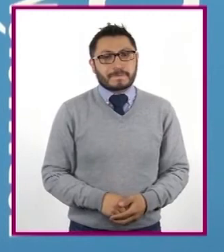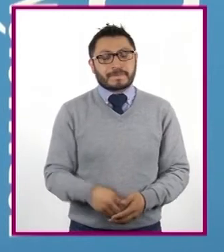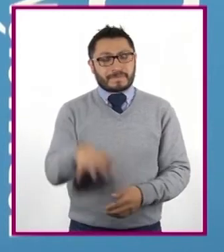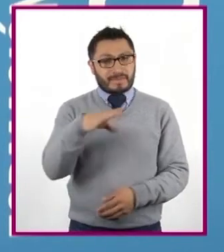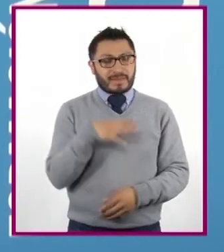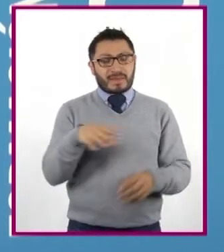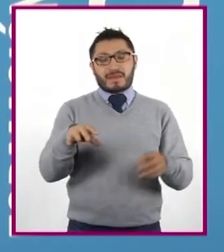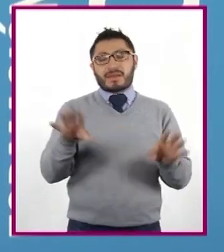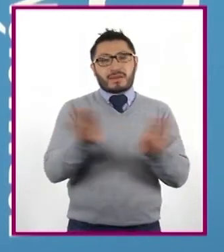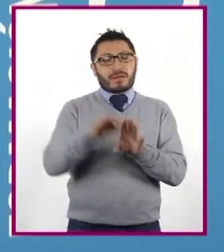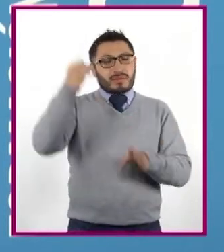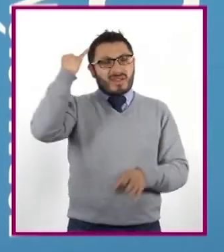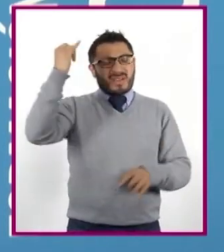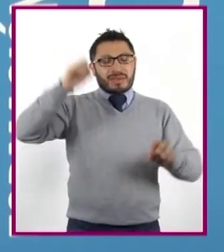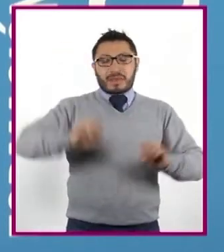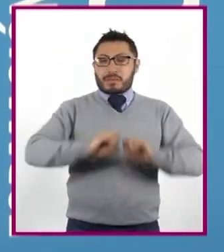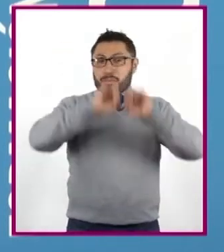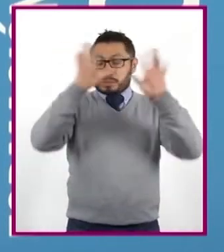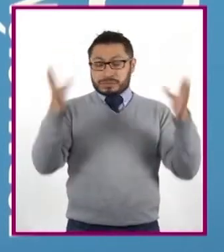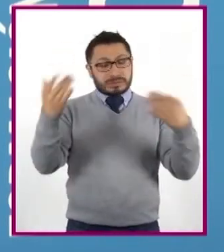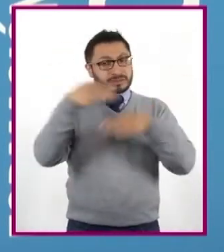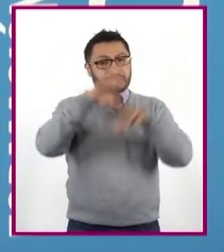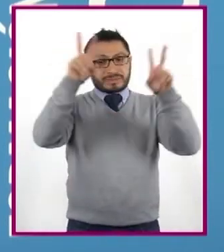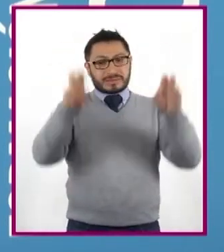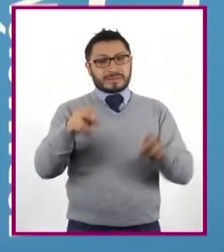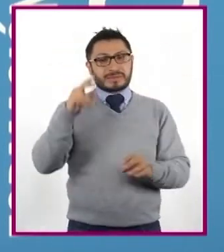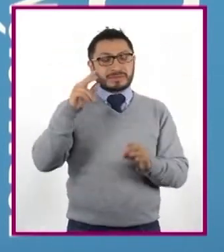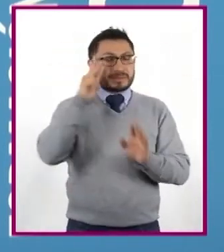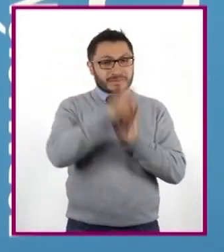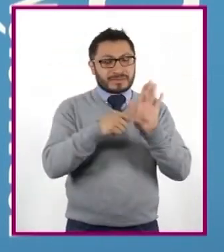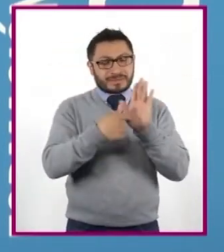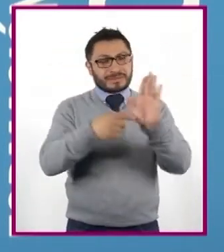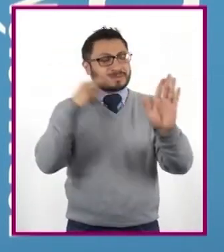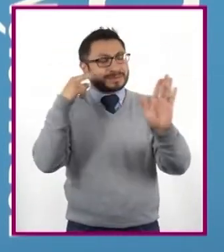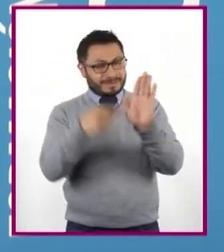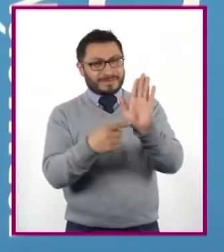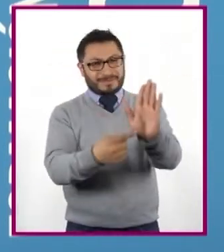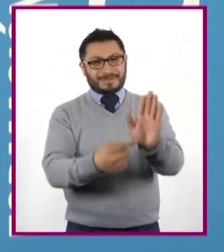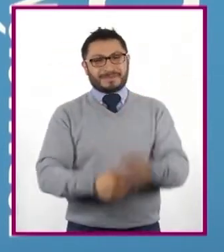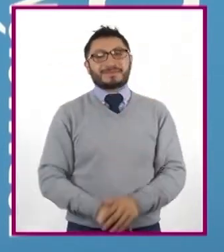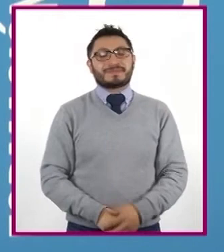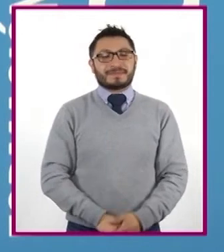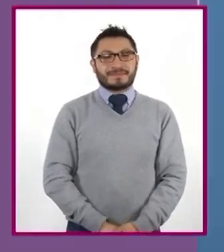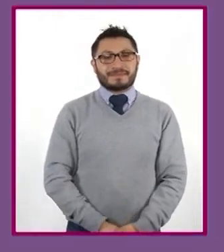un panorama más amplio sobre el tema, veamos y escuchemos el siguiente video.